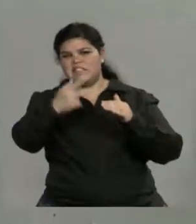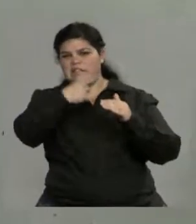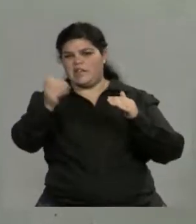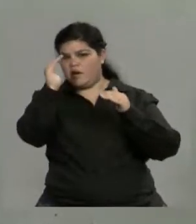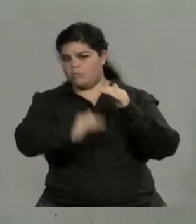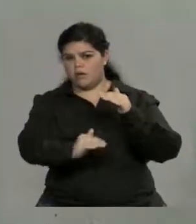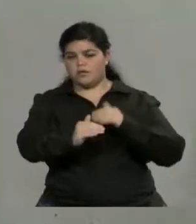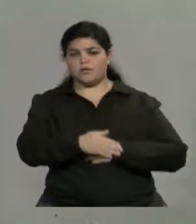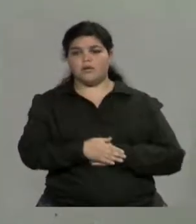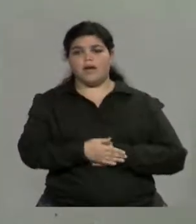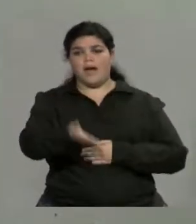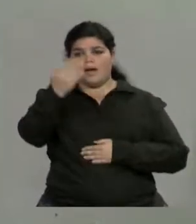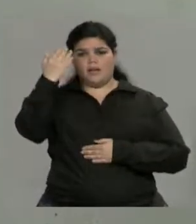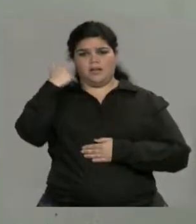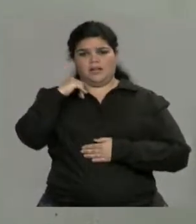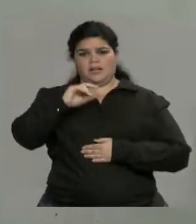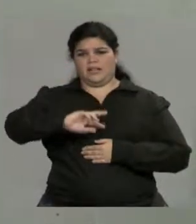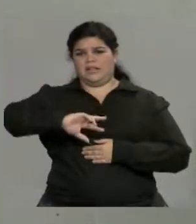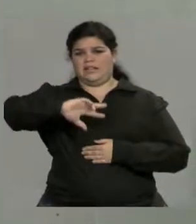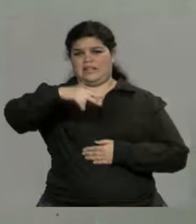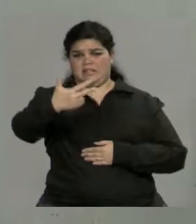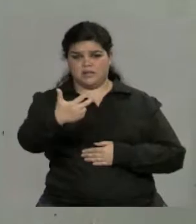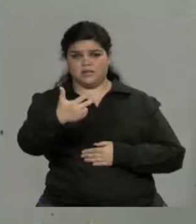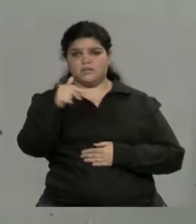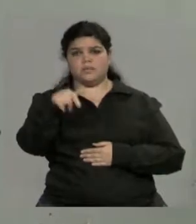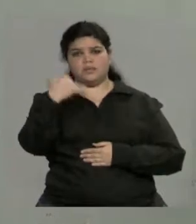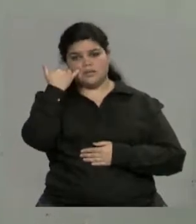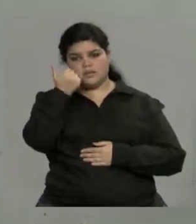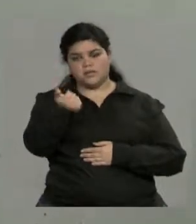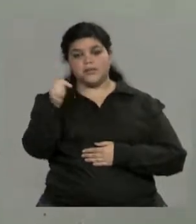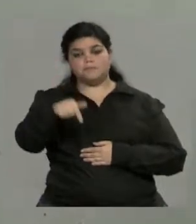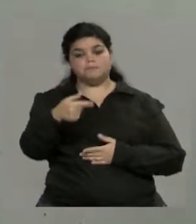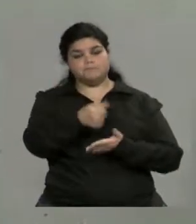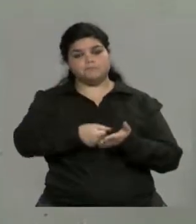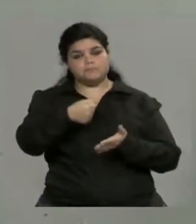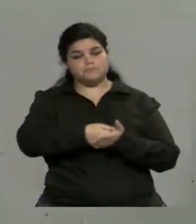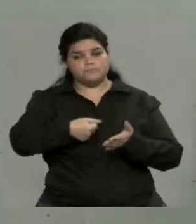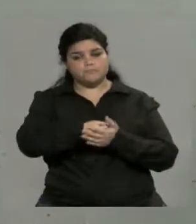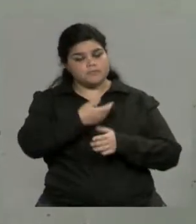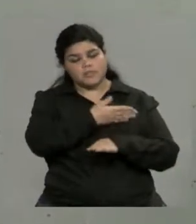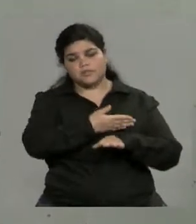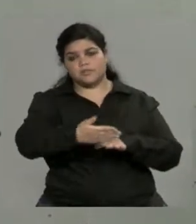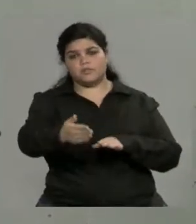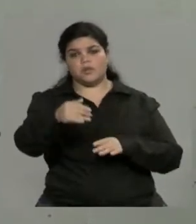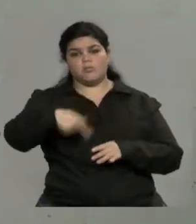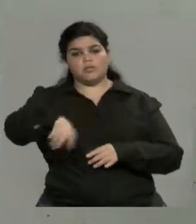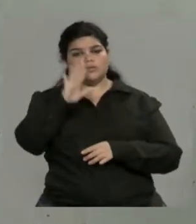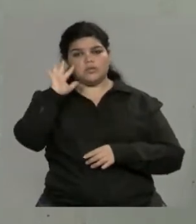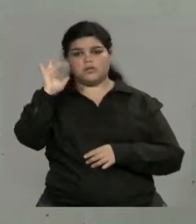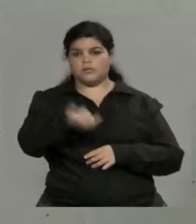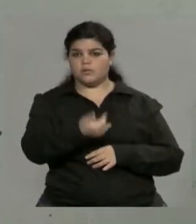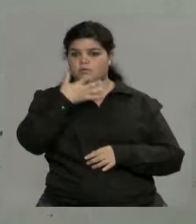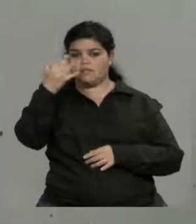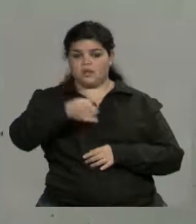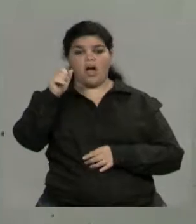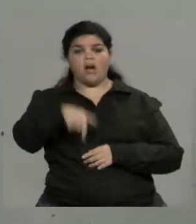la población privada de su libertad casi ha triplicado ese número. Hay que seguir trabajando mucho, pero lo que tenemos que reconocer, lo que tenemos que